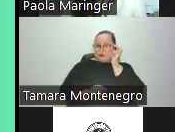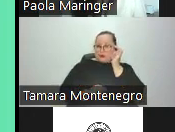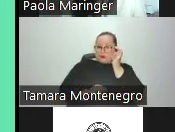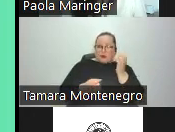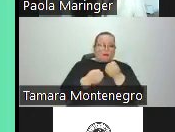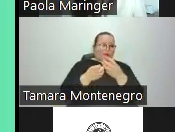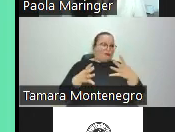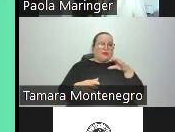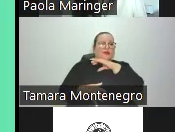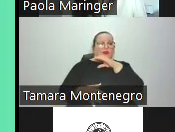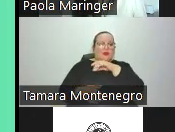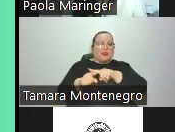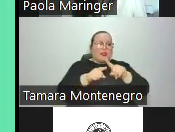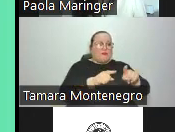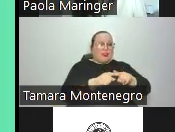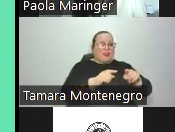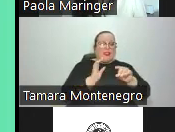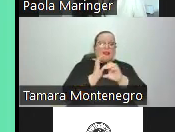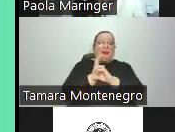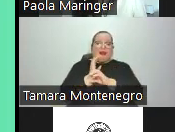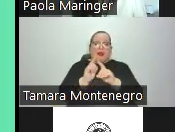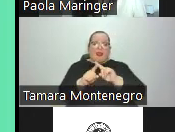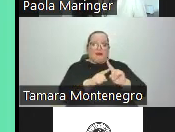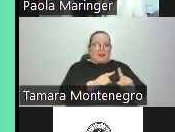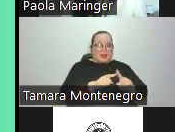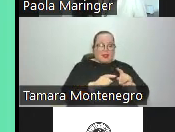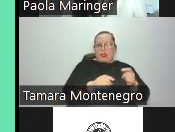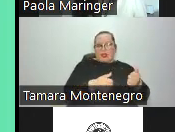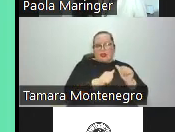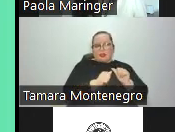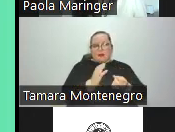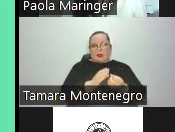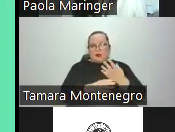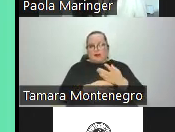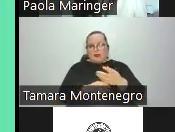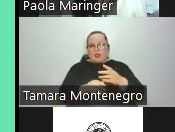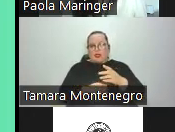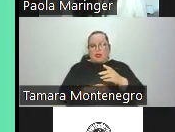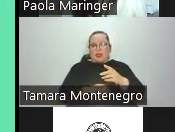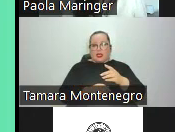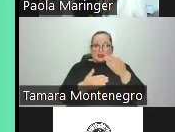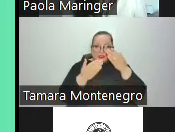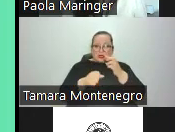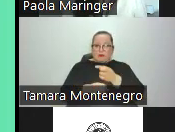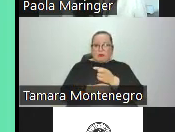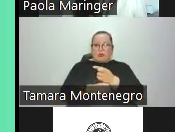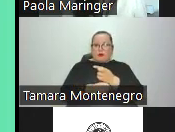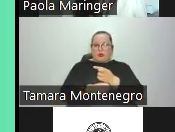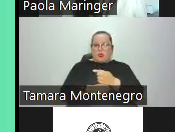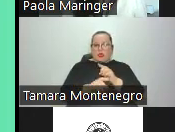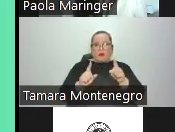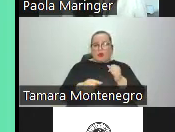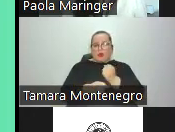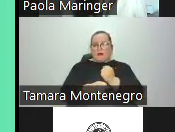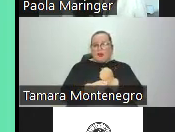multicurso, la mujer multicarrera, y ahora este desafío de estudiar psicopedagogía a propósito de estar justamente trabajando en un